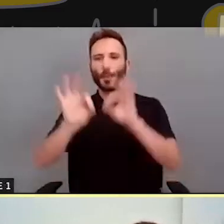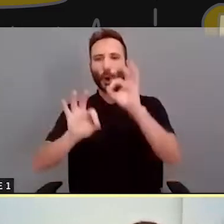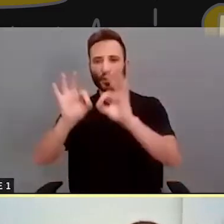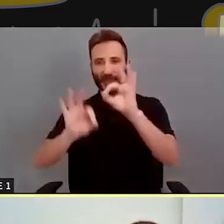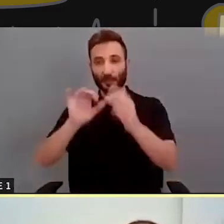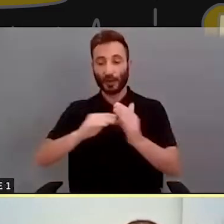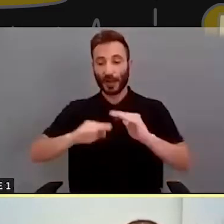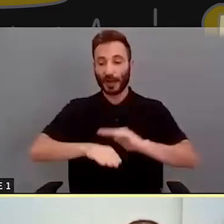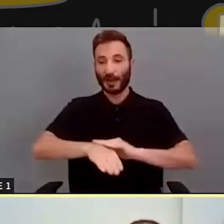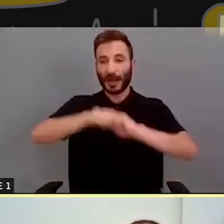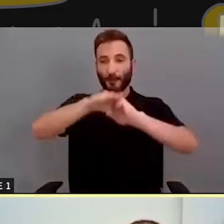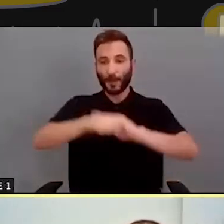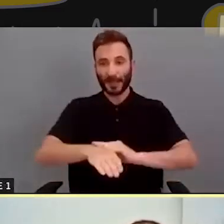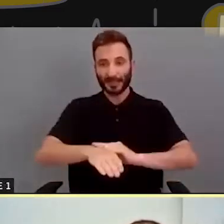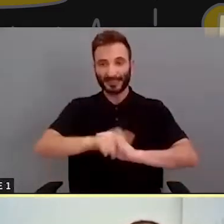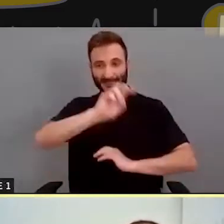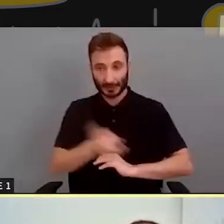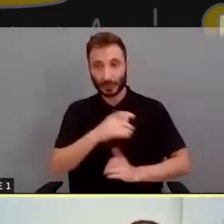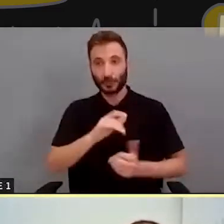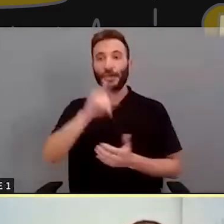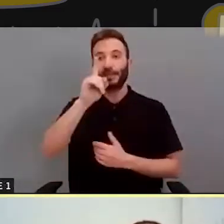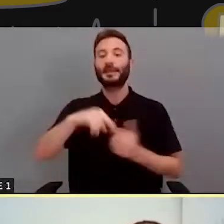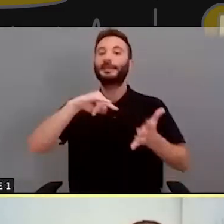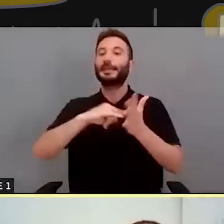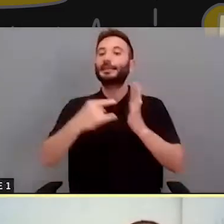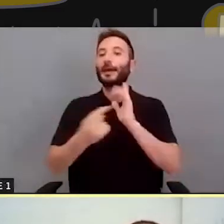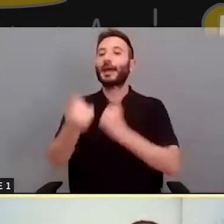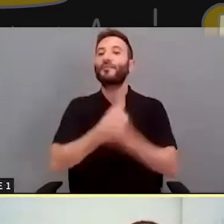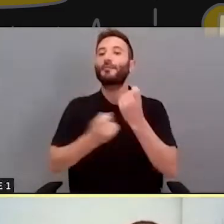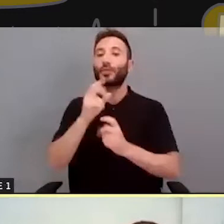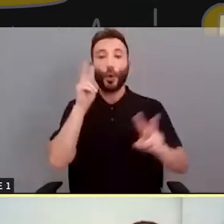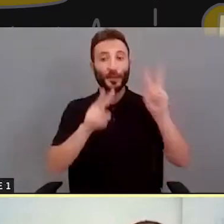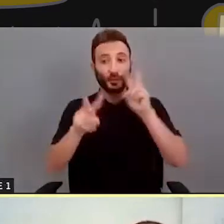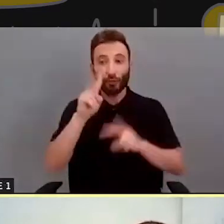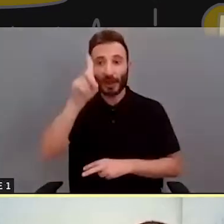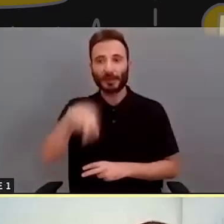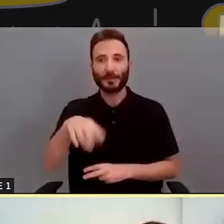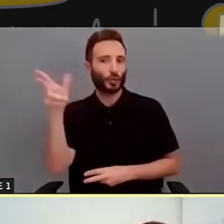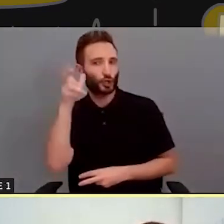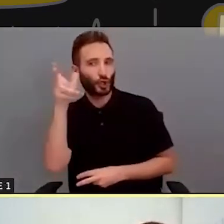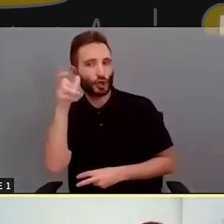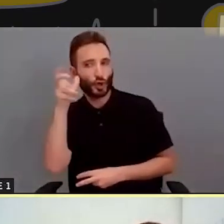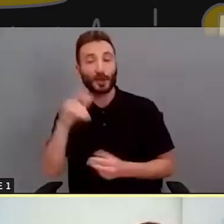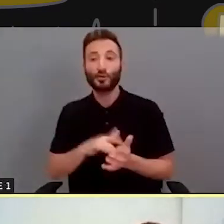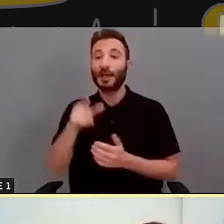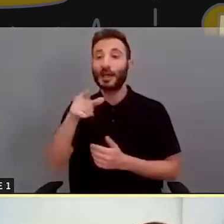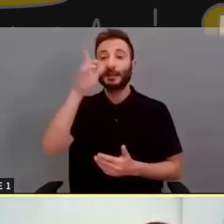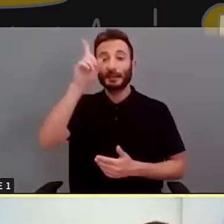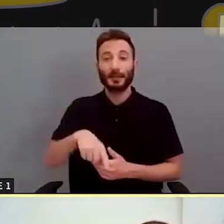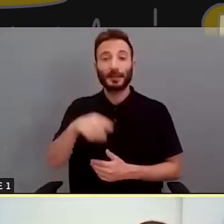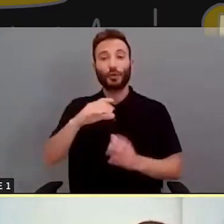espacios reservados, con sistemas de información visual y sonora. Son accesibles el bus